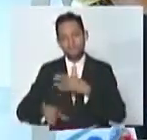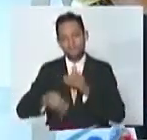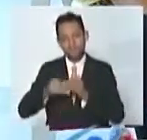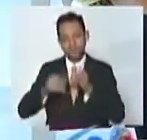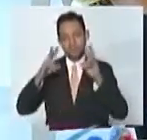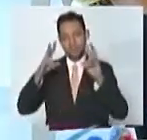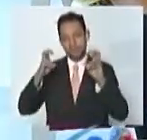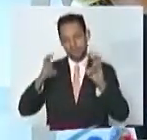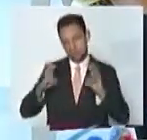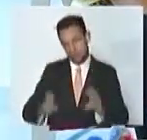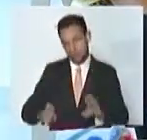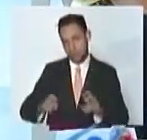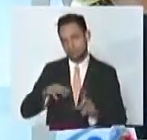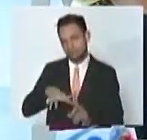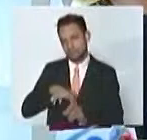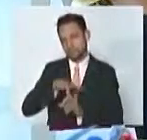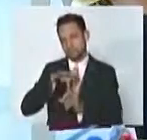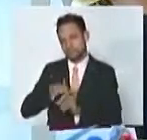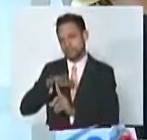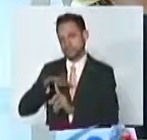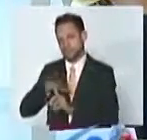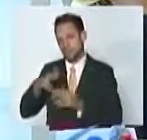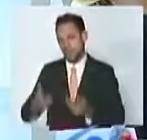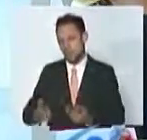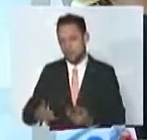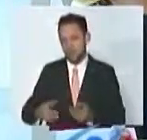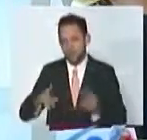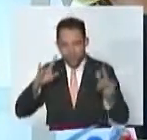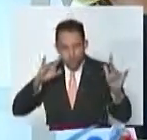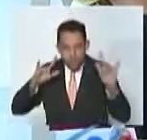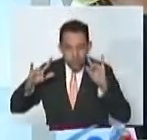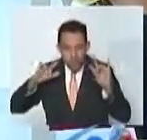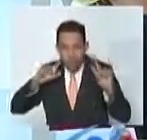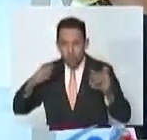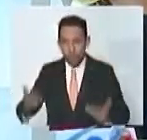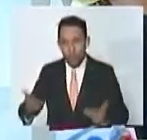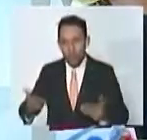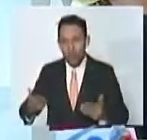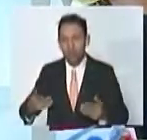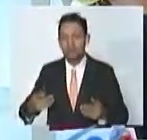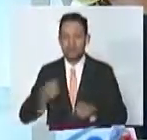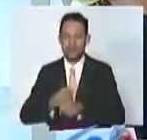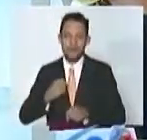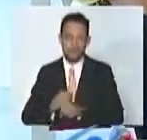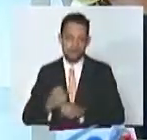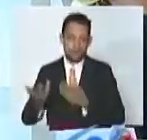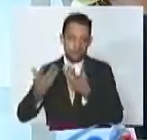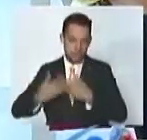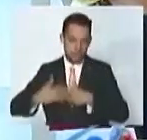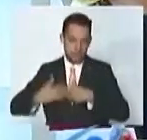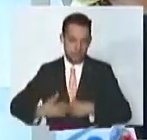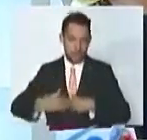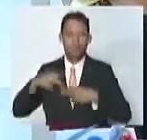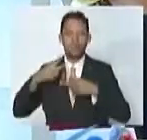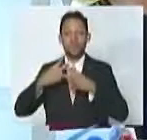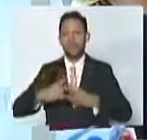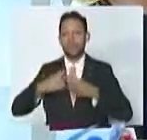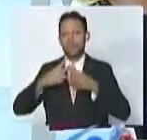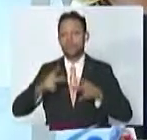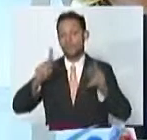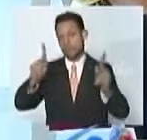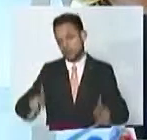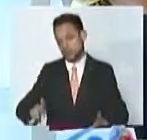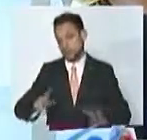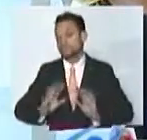ese proceso de deterioro audiológico desde la parte laboral, para que ustedes entiendan